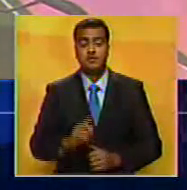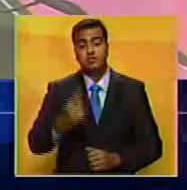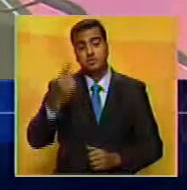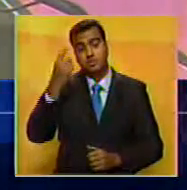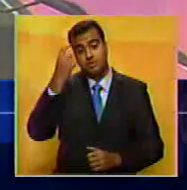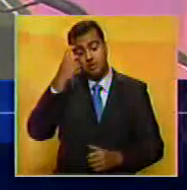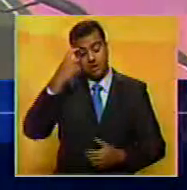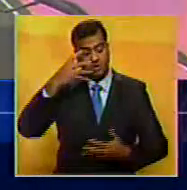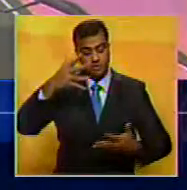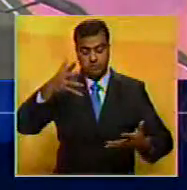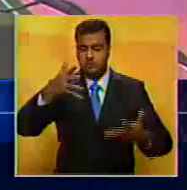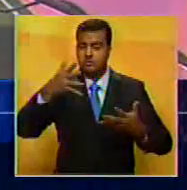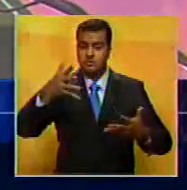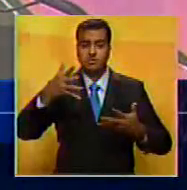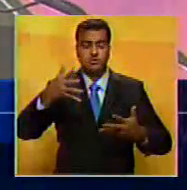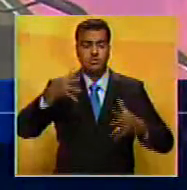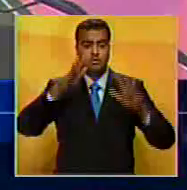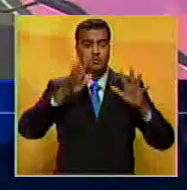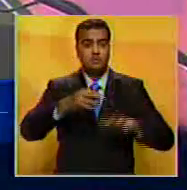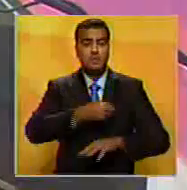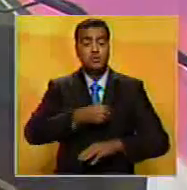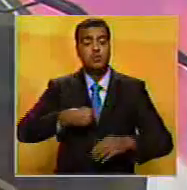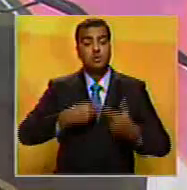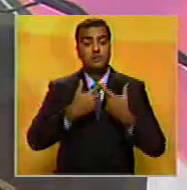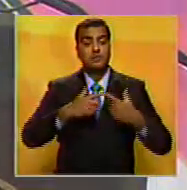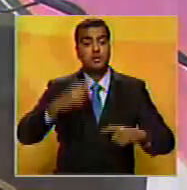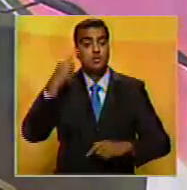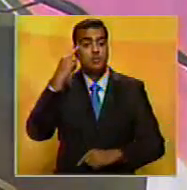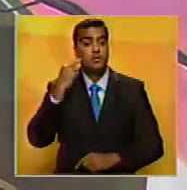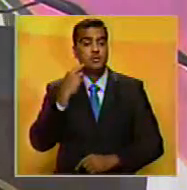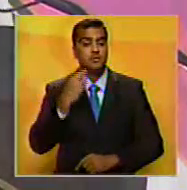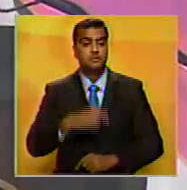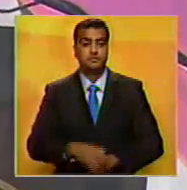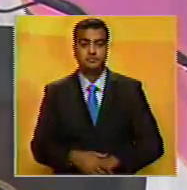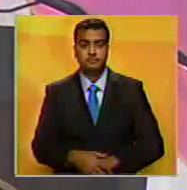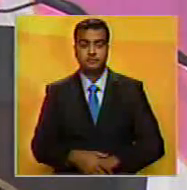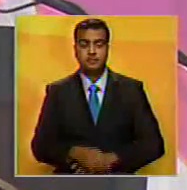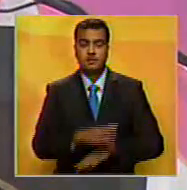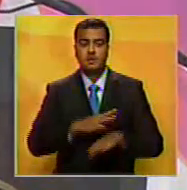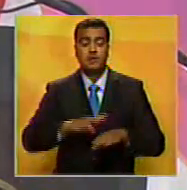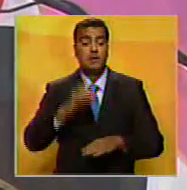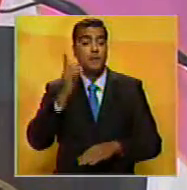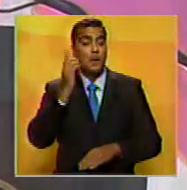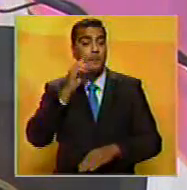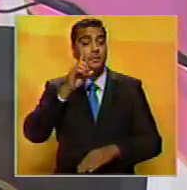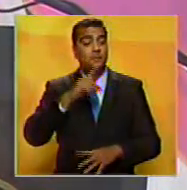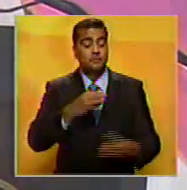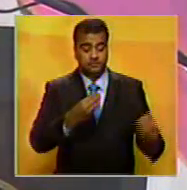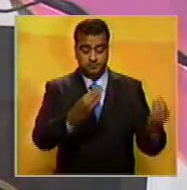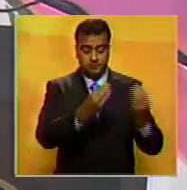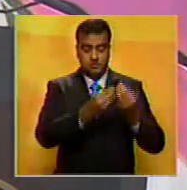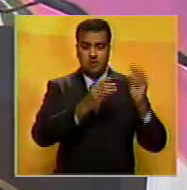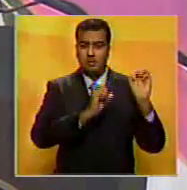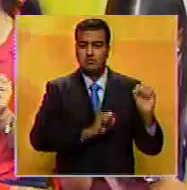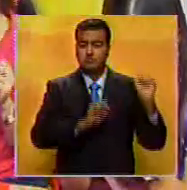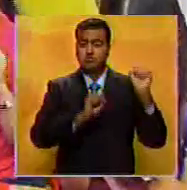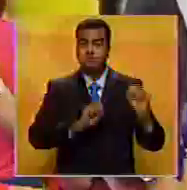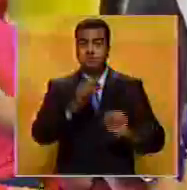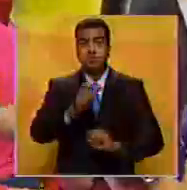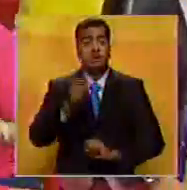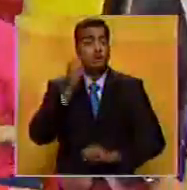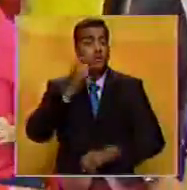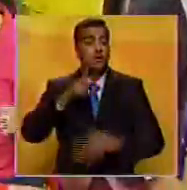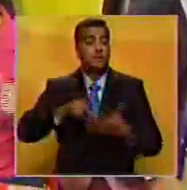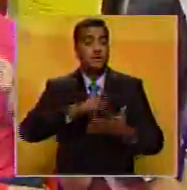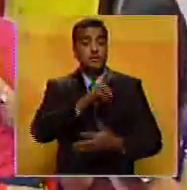día glorioso de homenaje a nuestro libertador. La ministra Blanca Ecaut encabezó la marcha de las mujeres hasta la